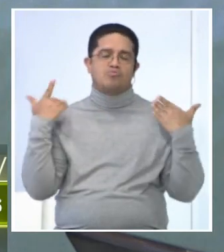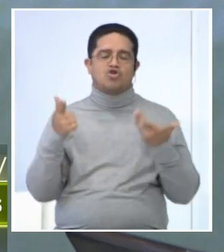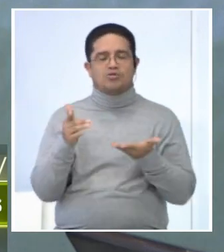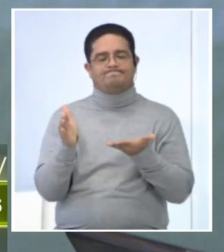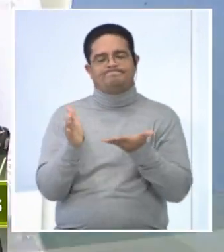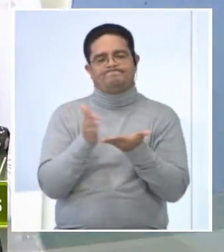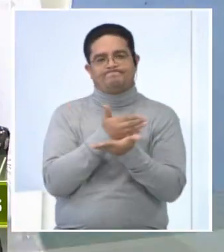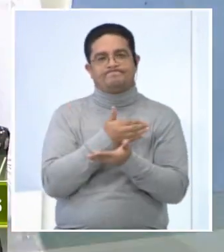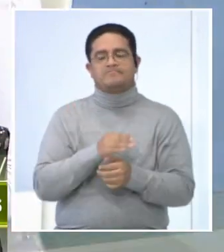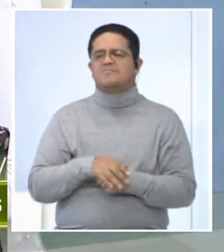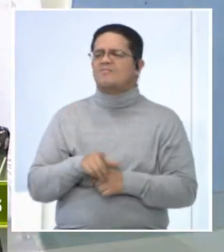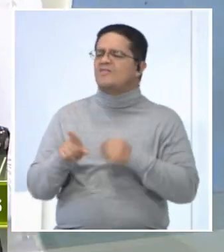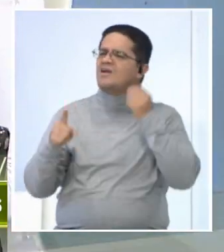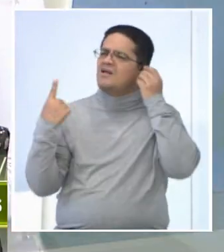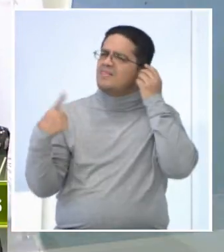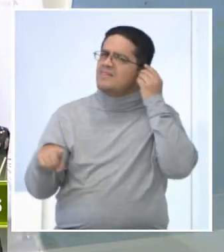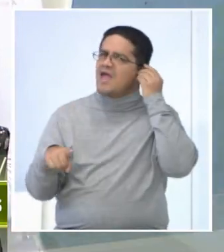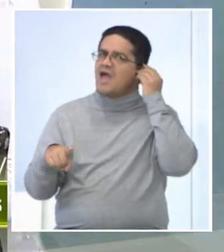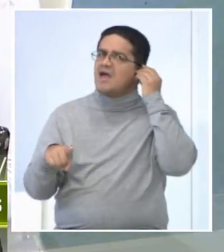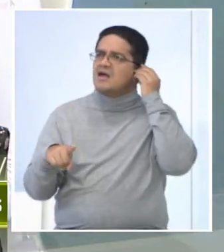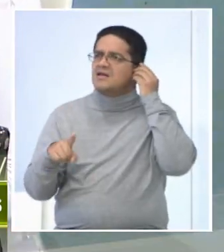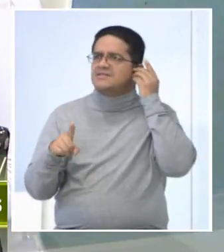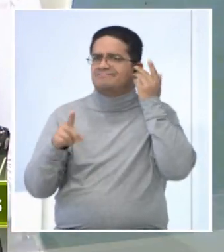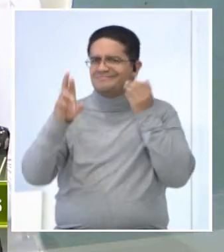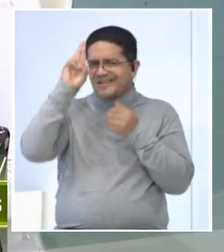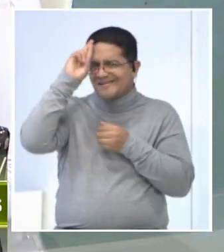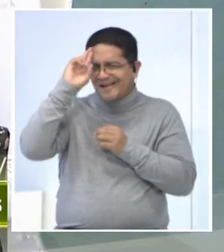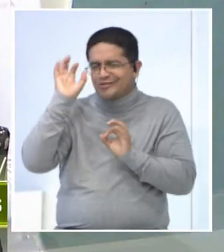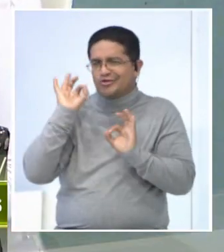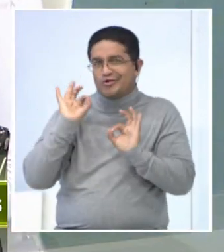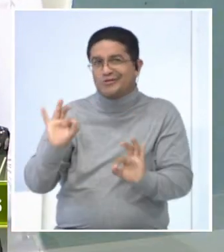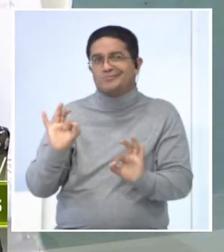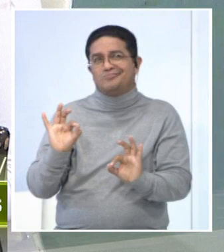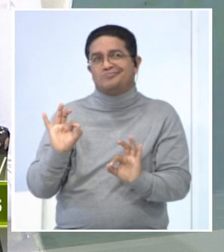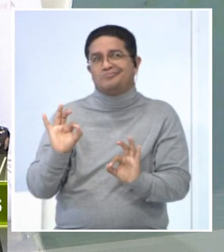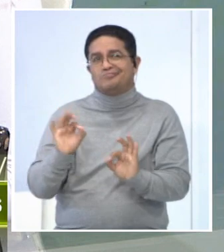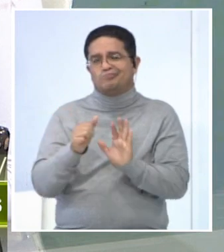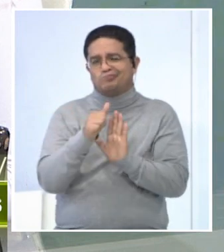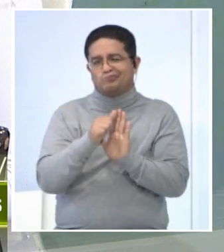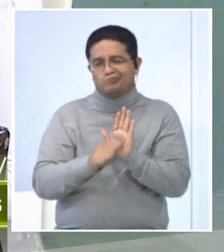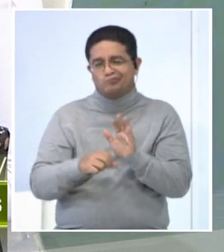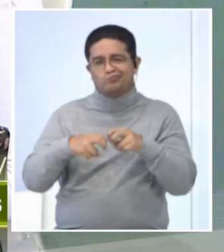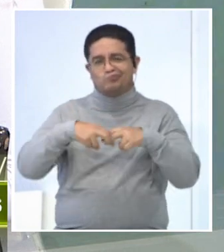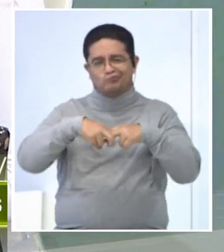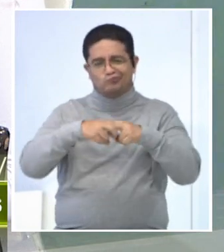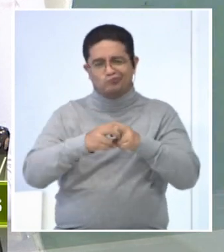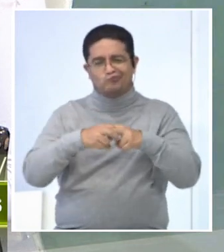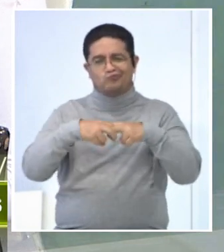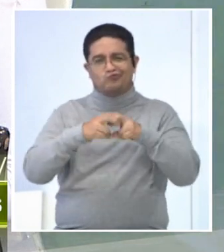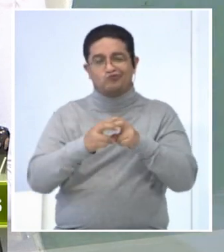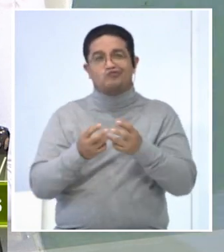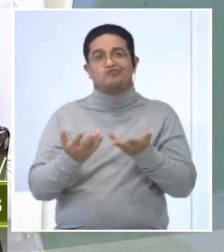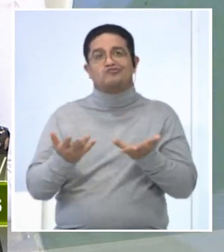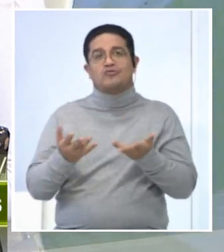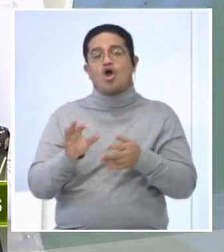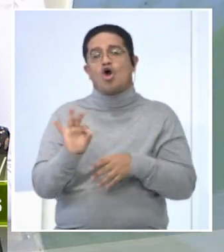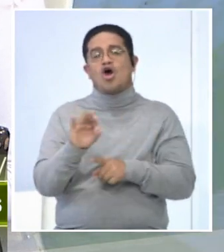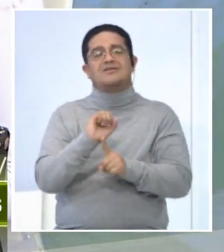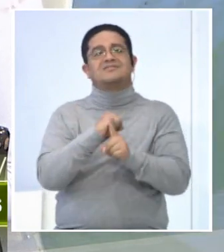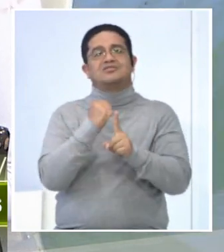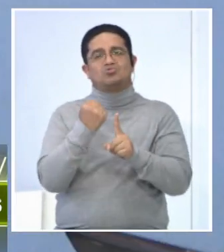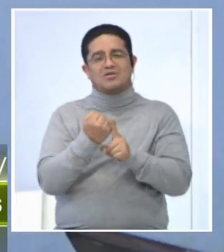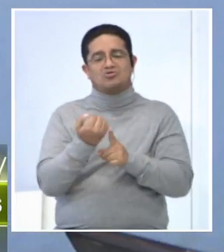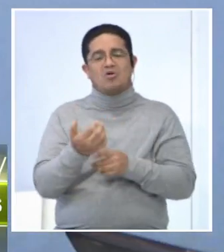articular. ¿Tiene algún tipo de causa específica este desgaste o esta condición para el